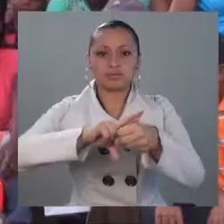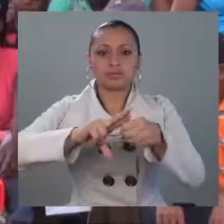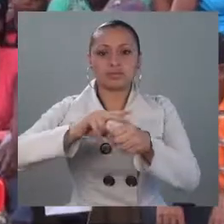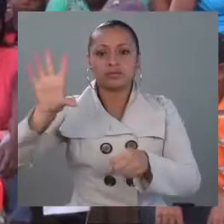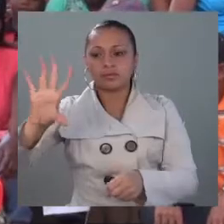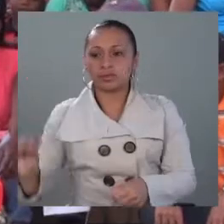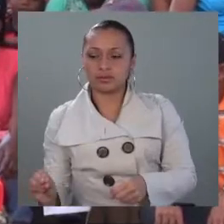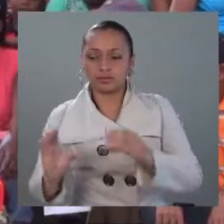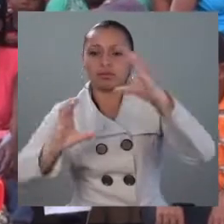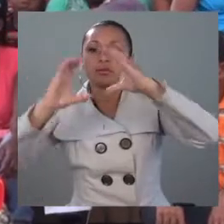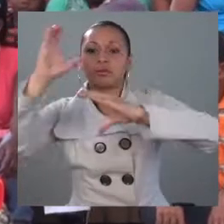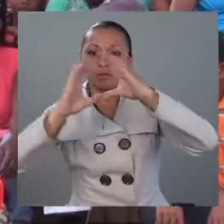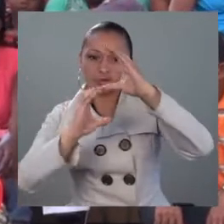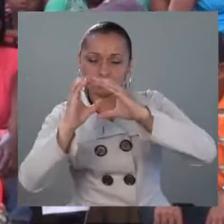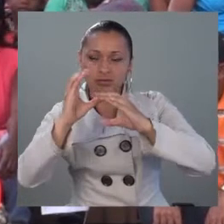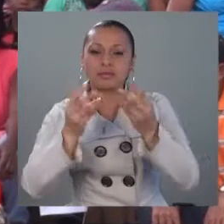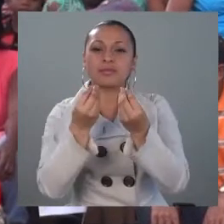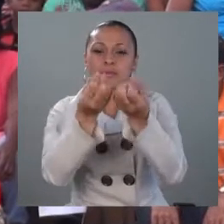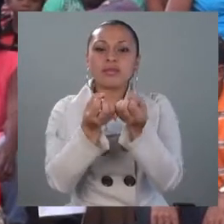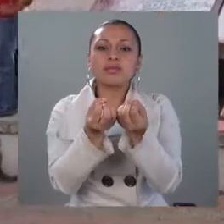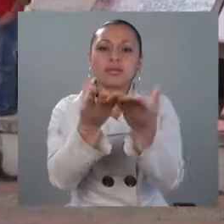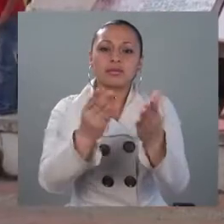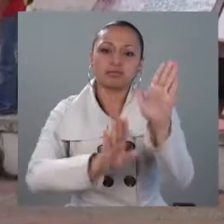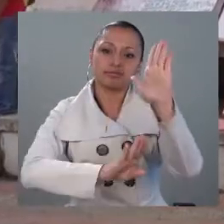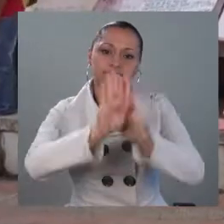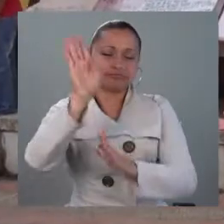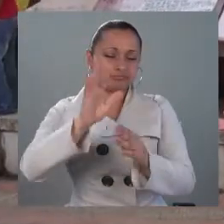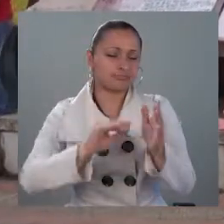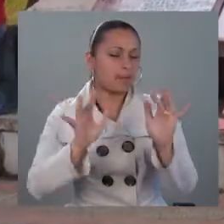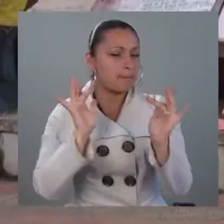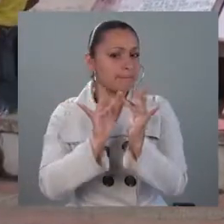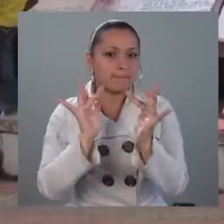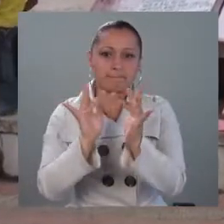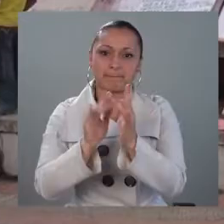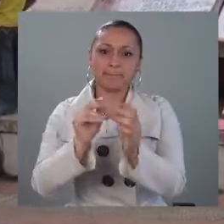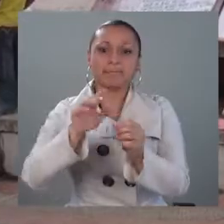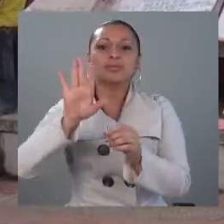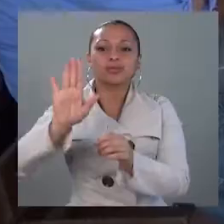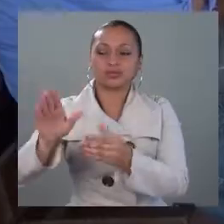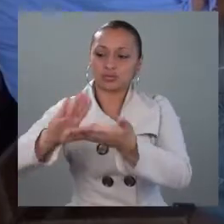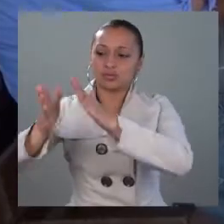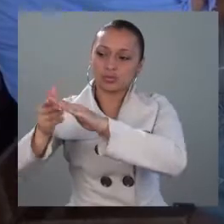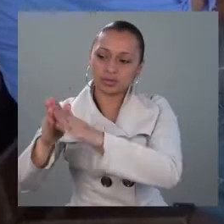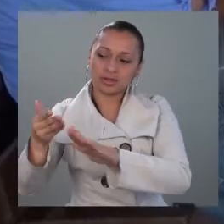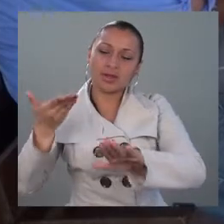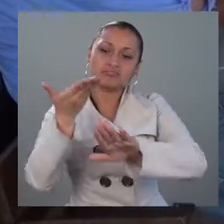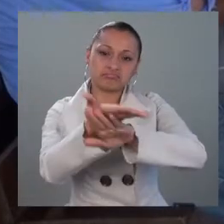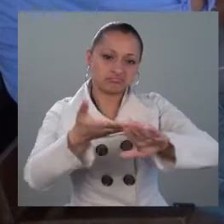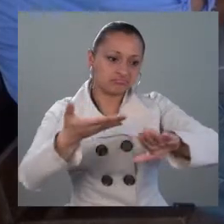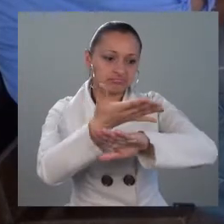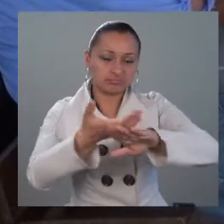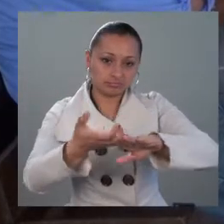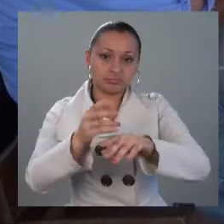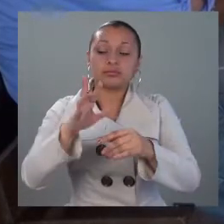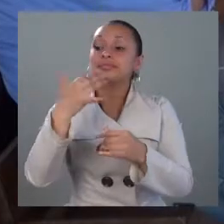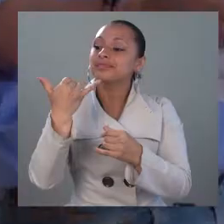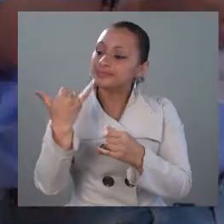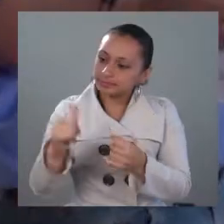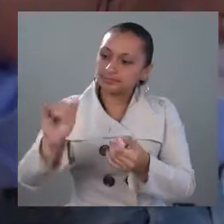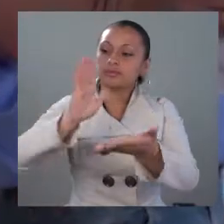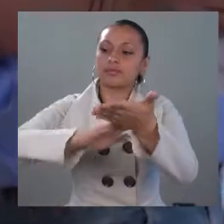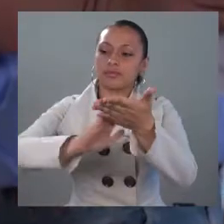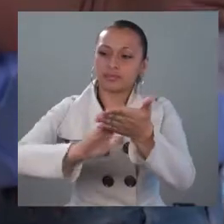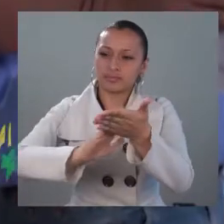Pacífico Nariñense y Caucano y así priorizar el desarrollo integral, de acuerdo a las solicitudes de las comunidades.